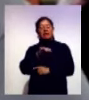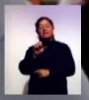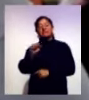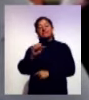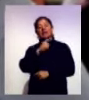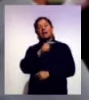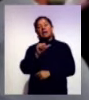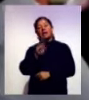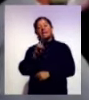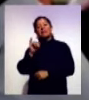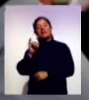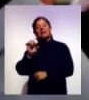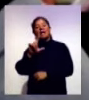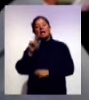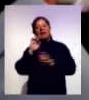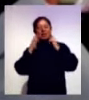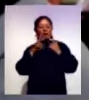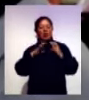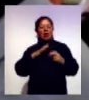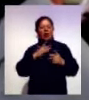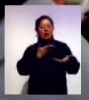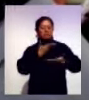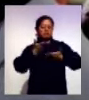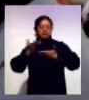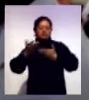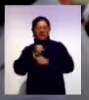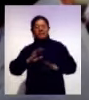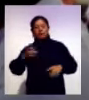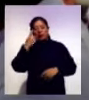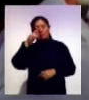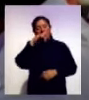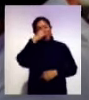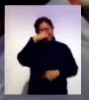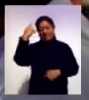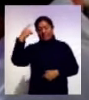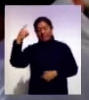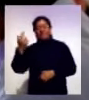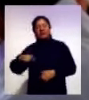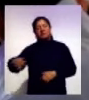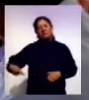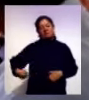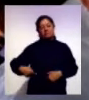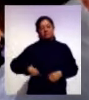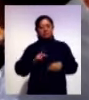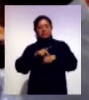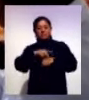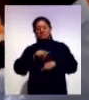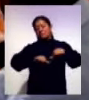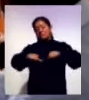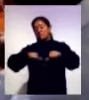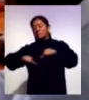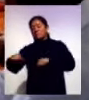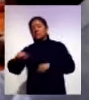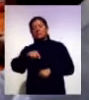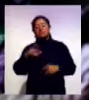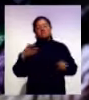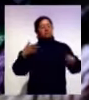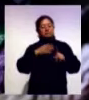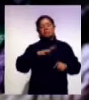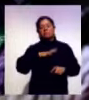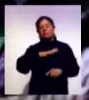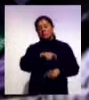mantuvieron una reunión de trabajo que permite el intercambio de información para facilitar el esquema de la donación de órganos y tejidos. Durante la reunión, cuya sede fue la dependencia encargada